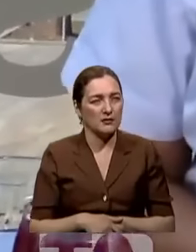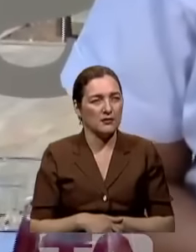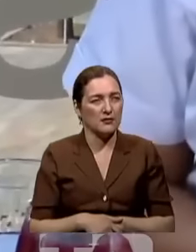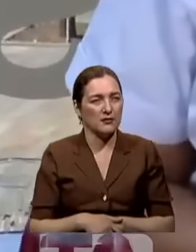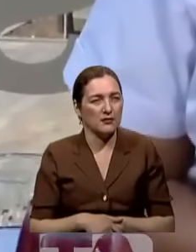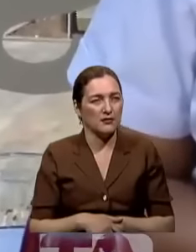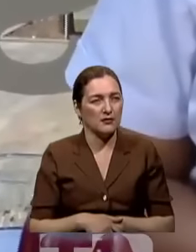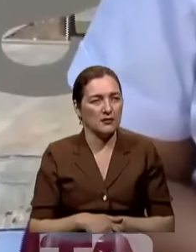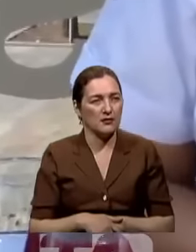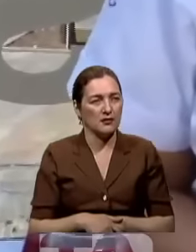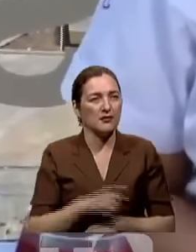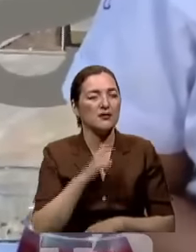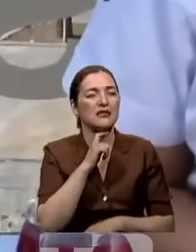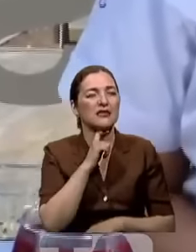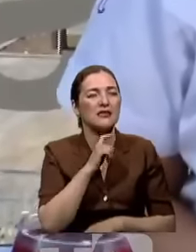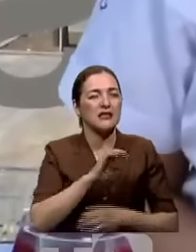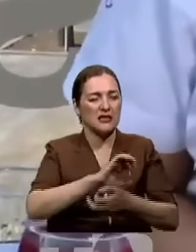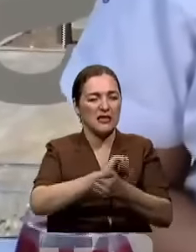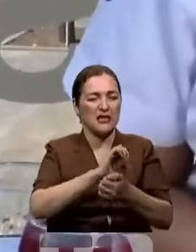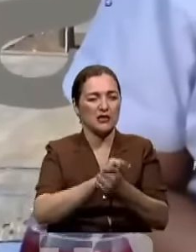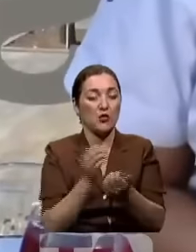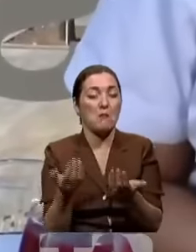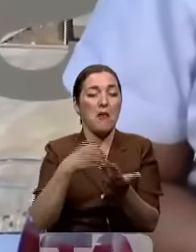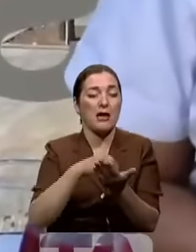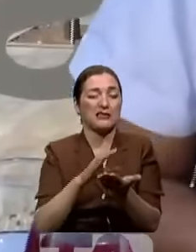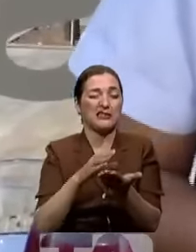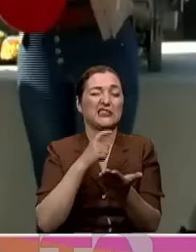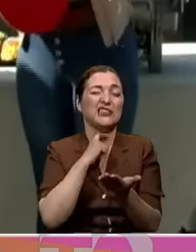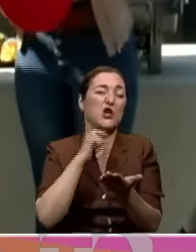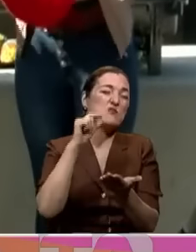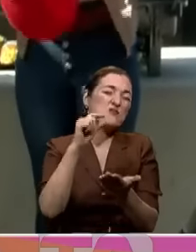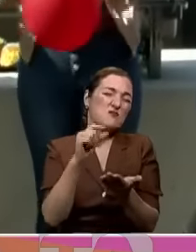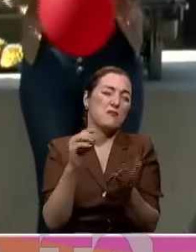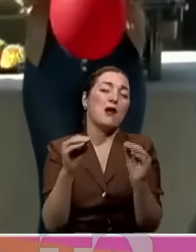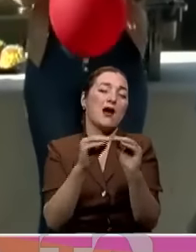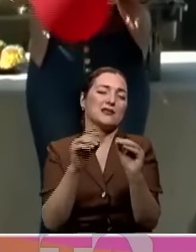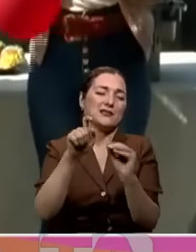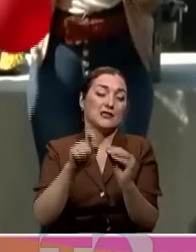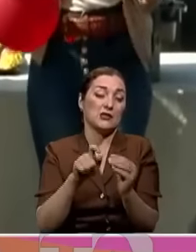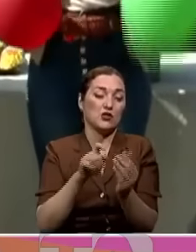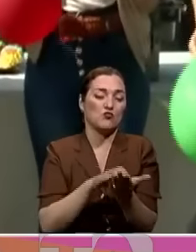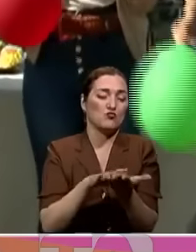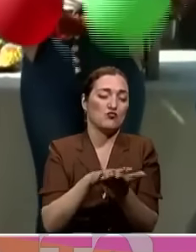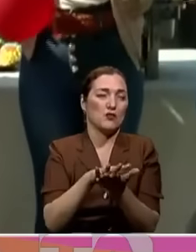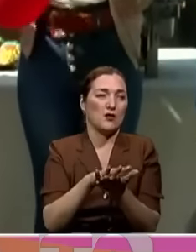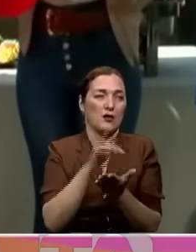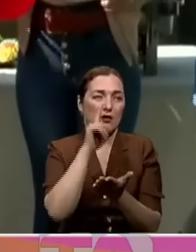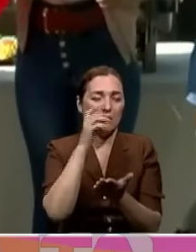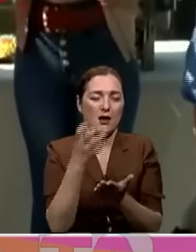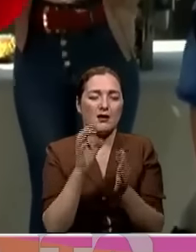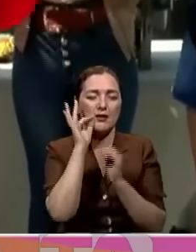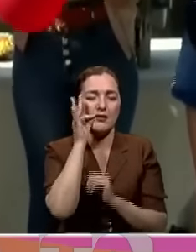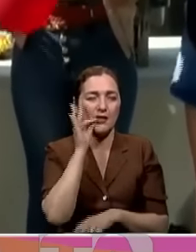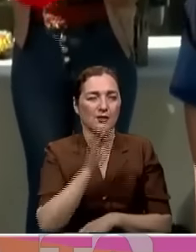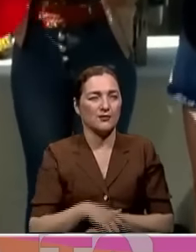más cremosidad en el relleno. Quizás un poquito, pero está deliciosa. El pancito, este es tremendo pan, mi reina. Muy